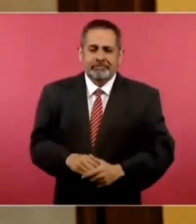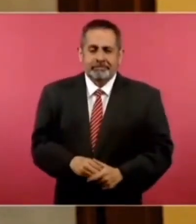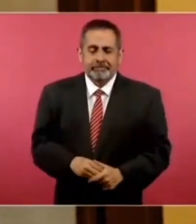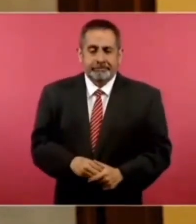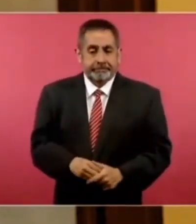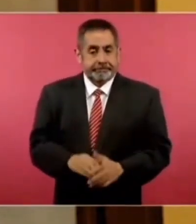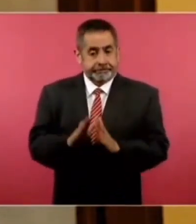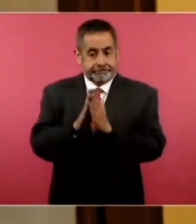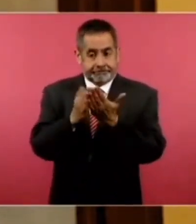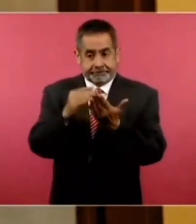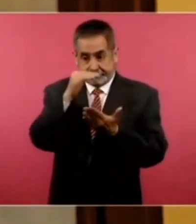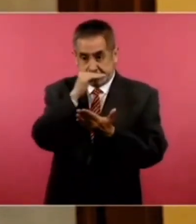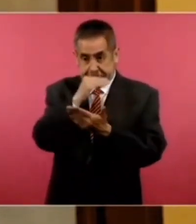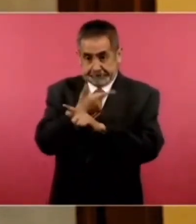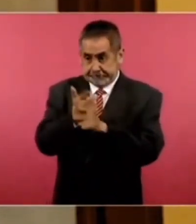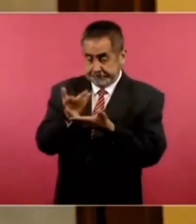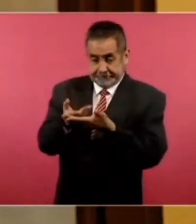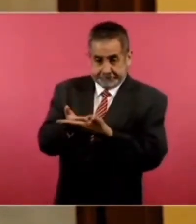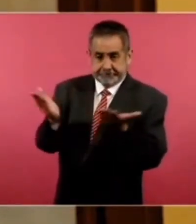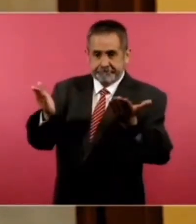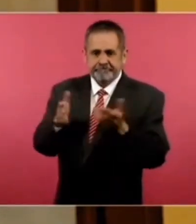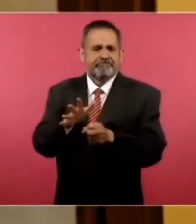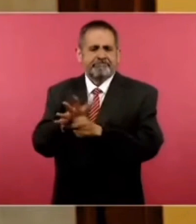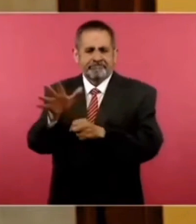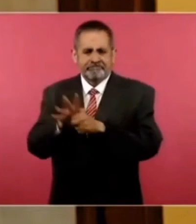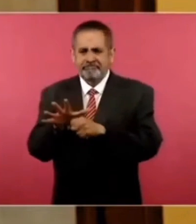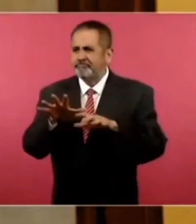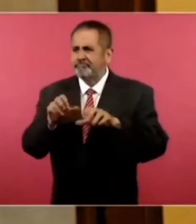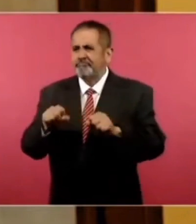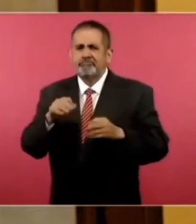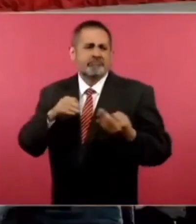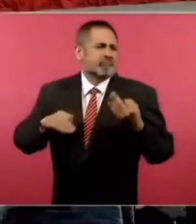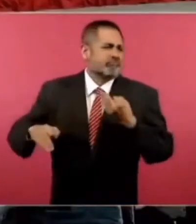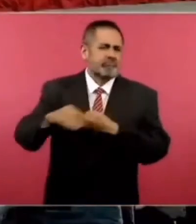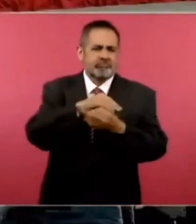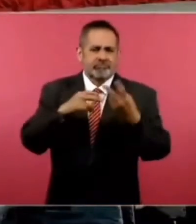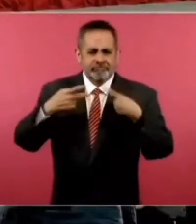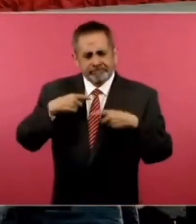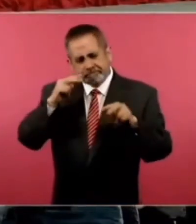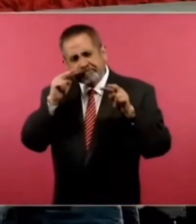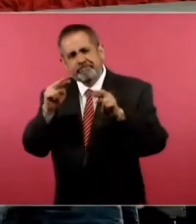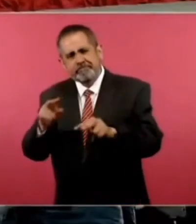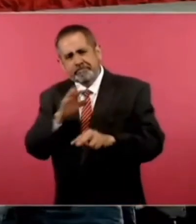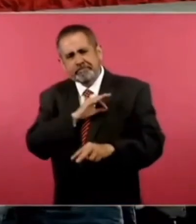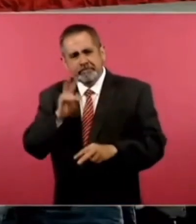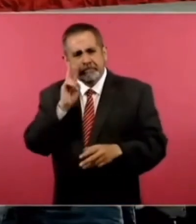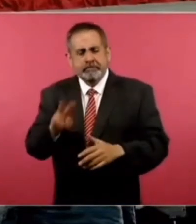Los libros de texto gratuitos están al alcance de todas las manos.